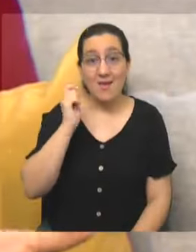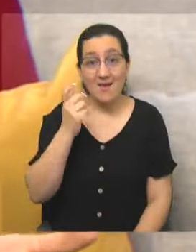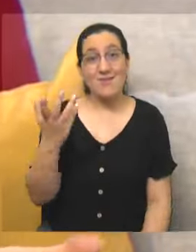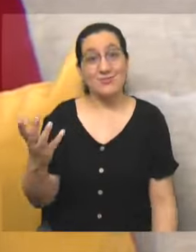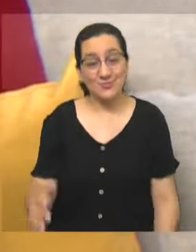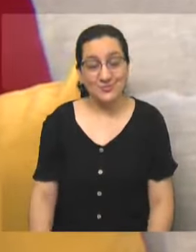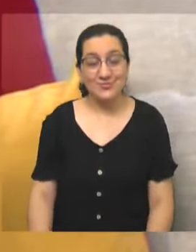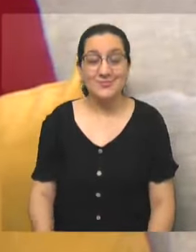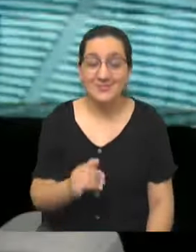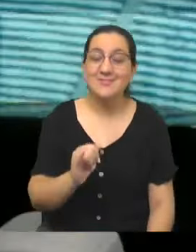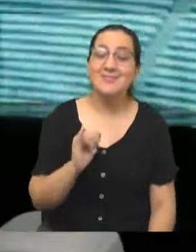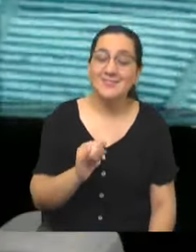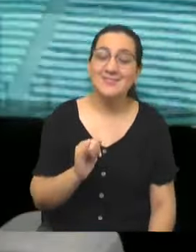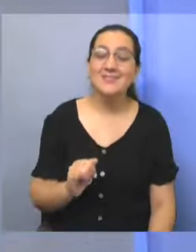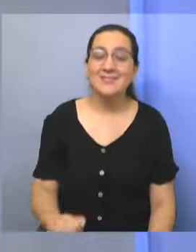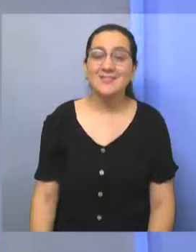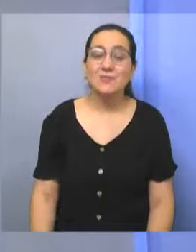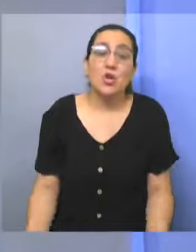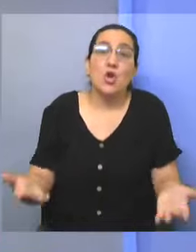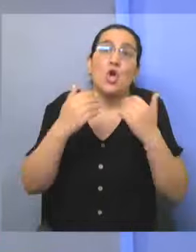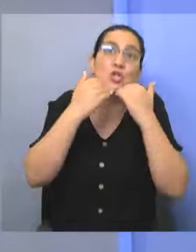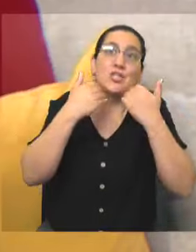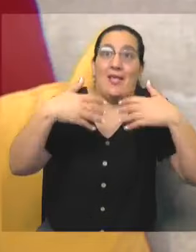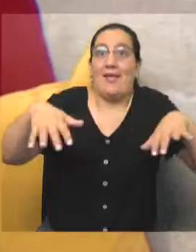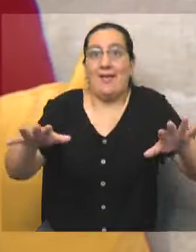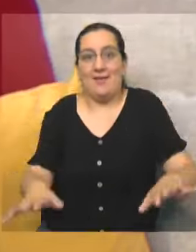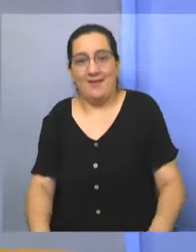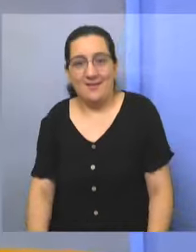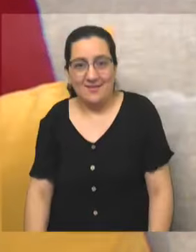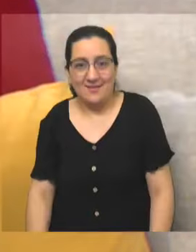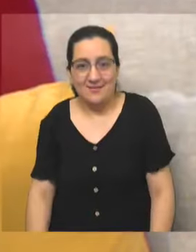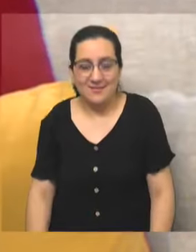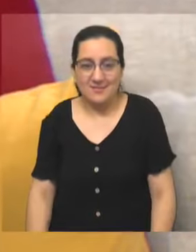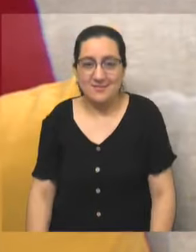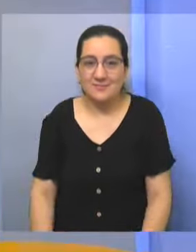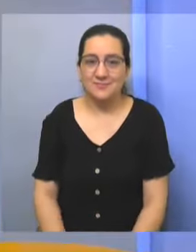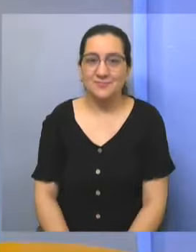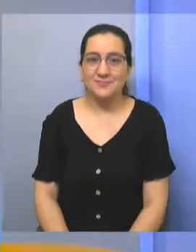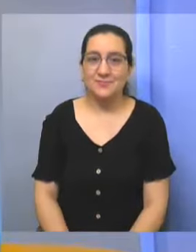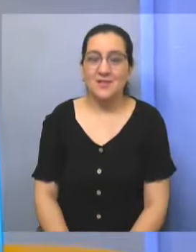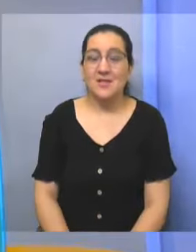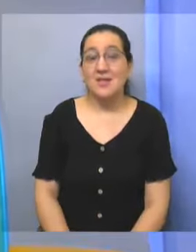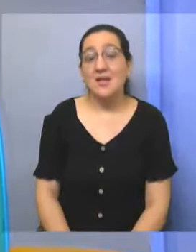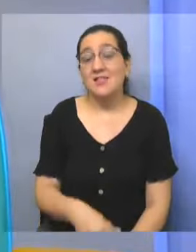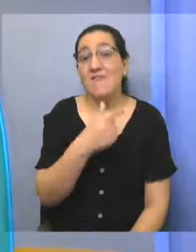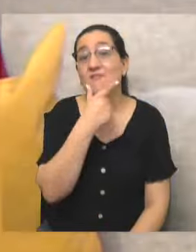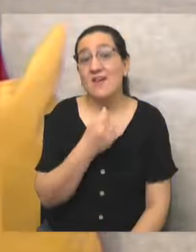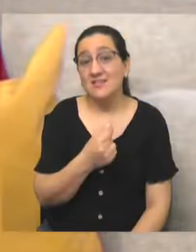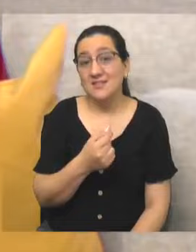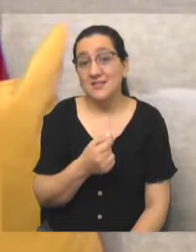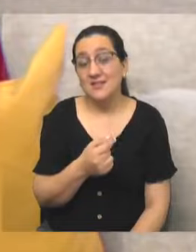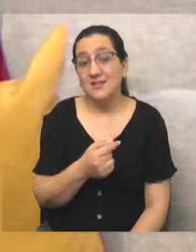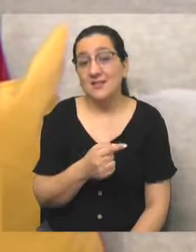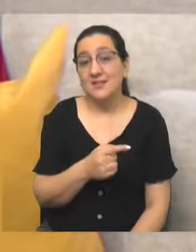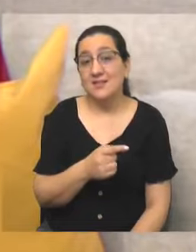el estadio. Es un partido homenaje. Bueno, yo qué sé, capaz que no. No. Siempre juega en el estadio. Siempre juega en el estadio. Es tan fácil, Tavares, que donde no hagamos puntos estas